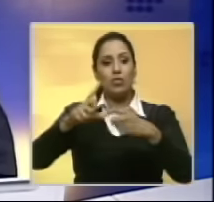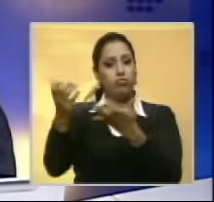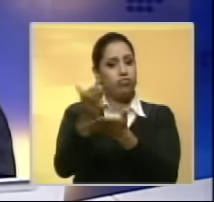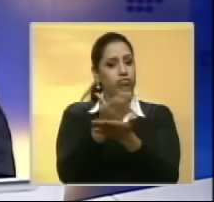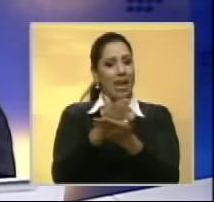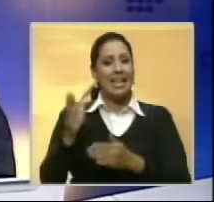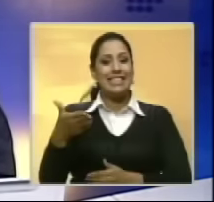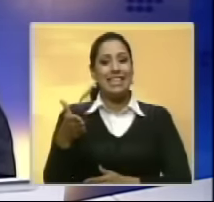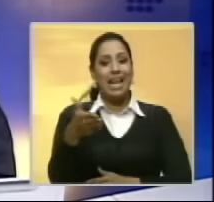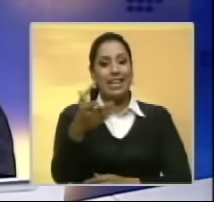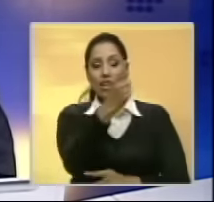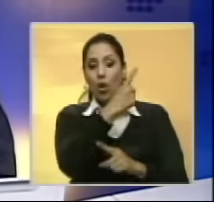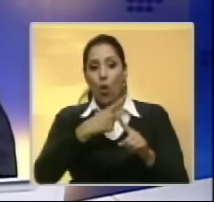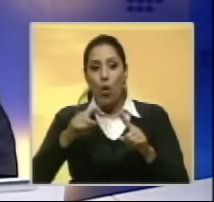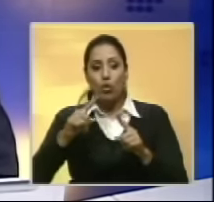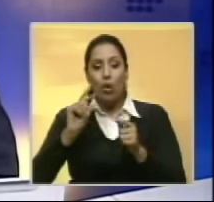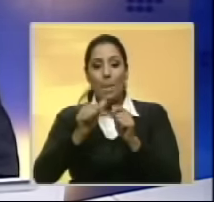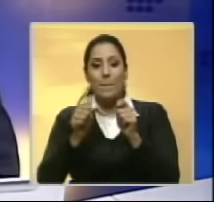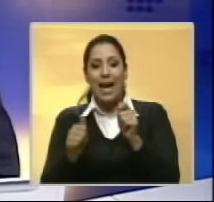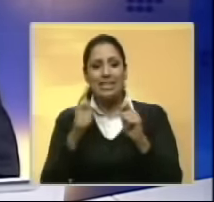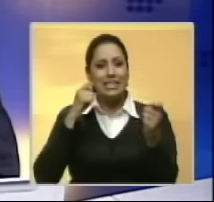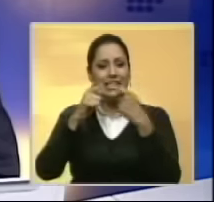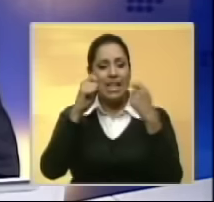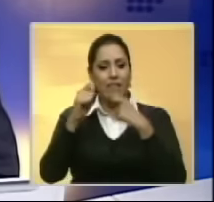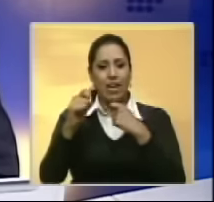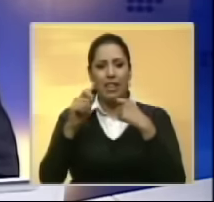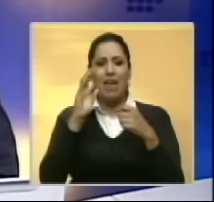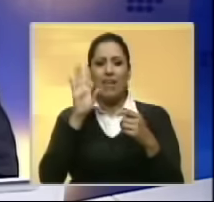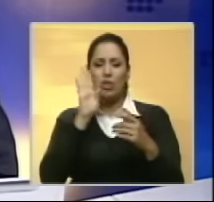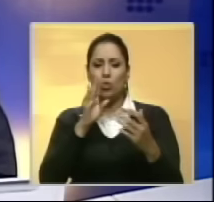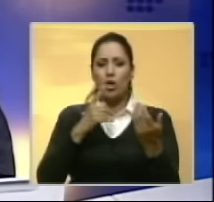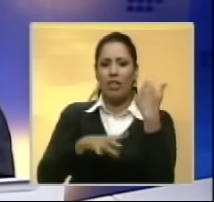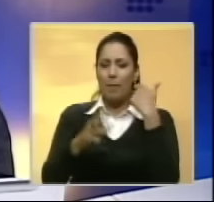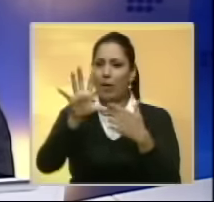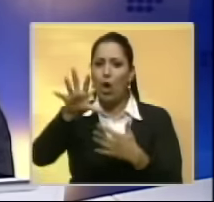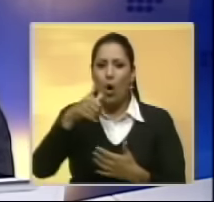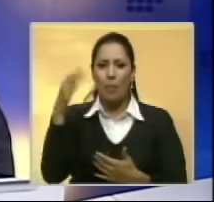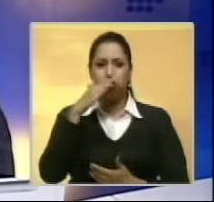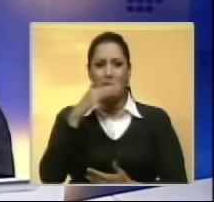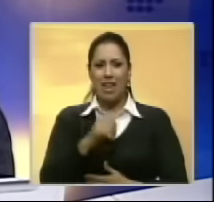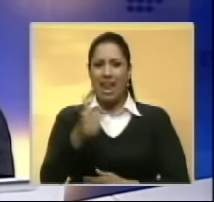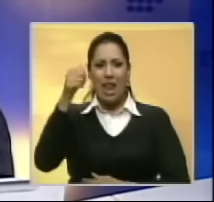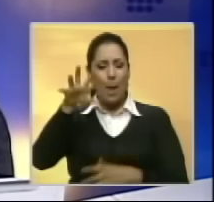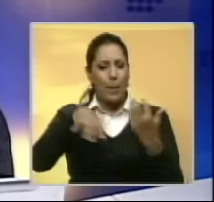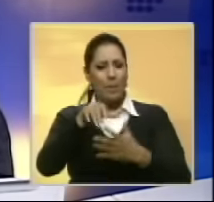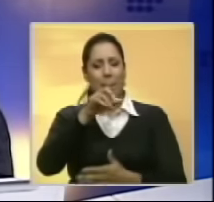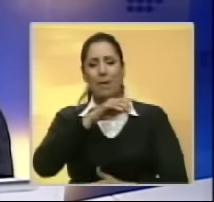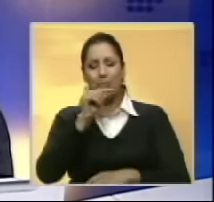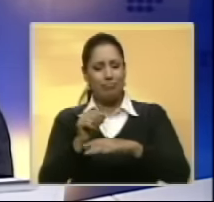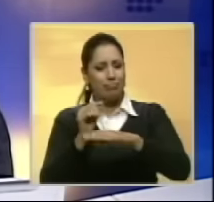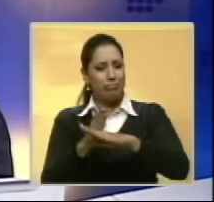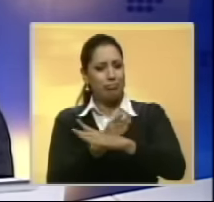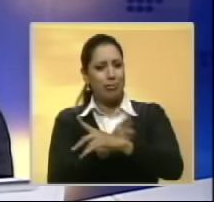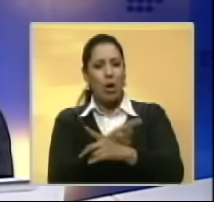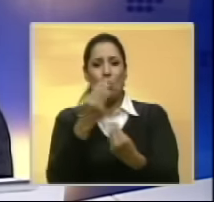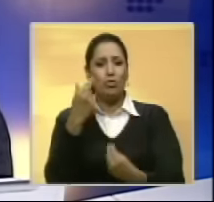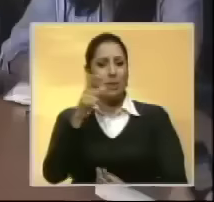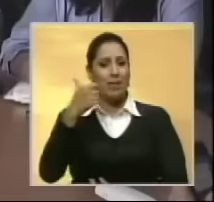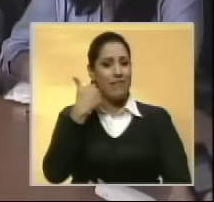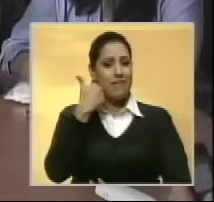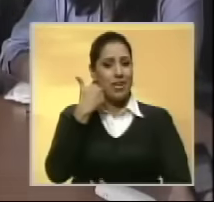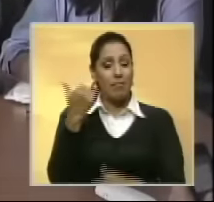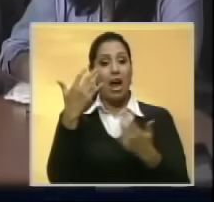de sardinas y masas de maíz que sean comercializadas en condiciones de insalubridad debido a la alta incidencia de personas intoxicadas en la entidad.